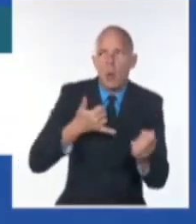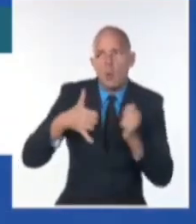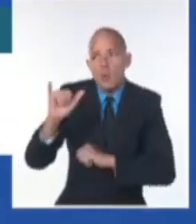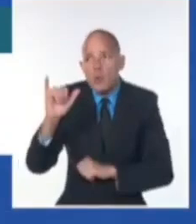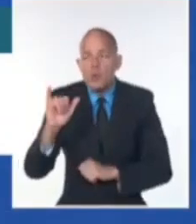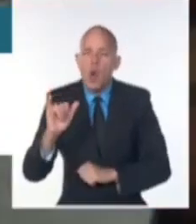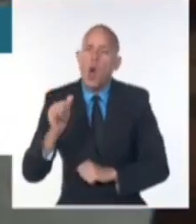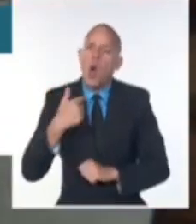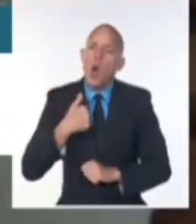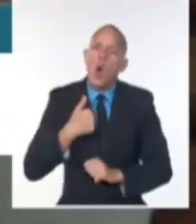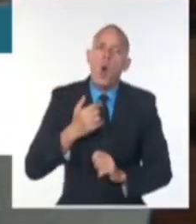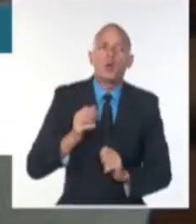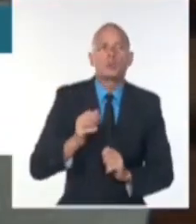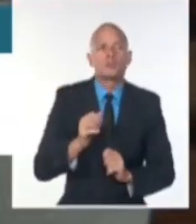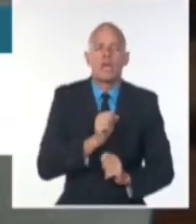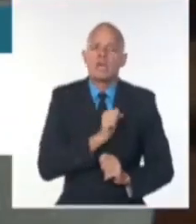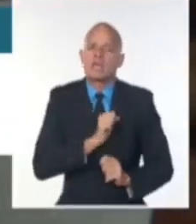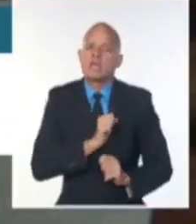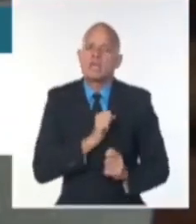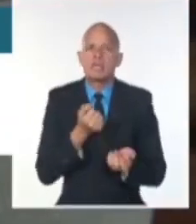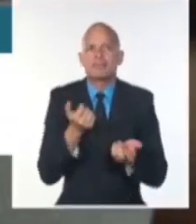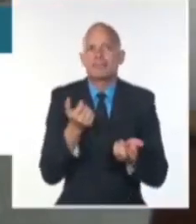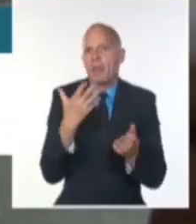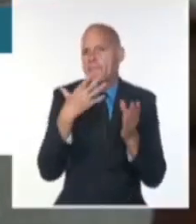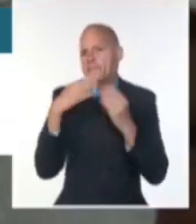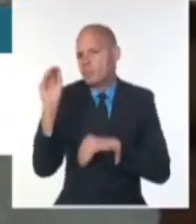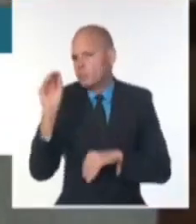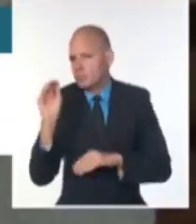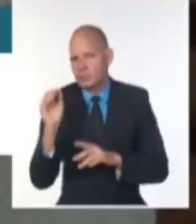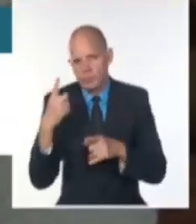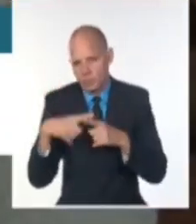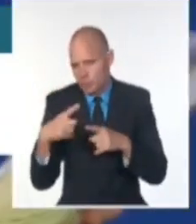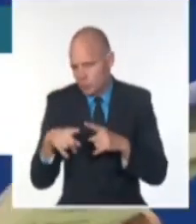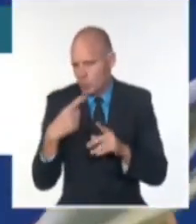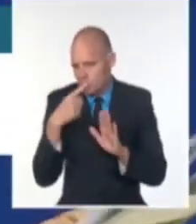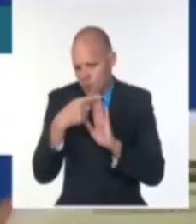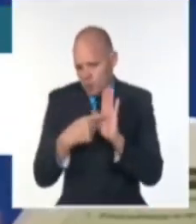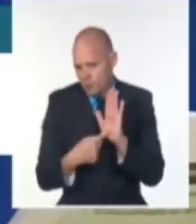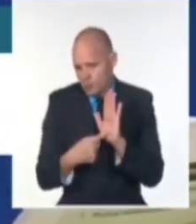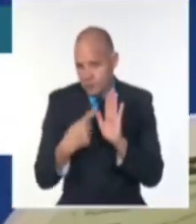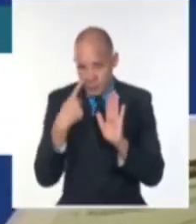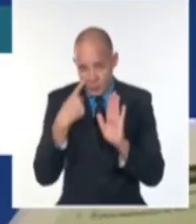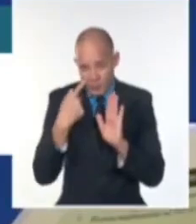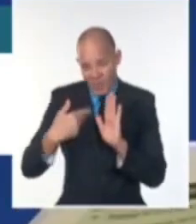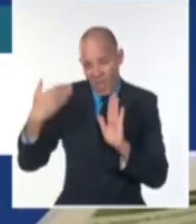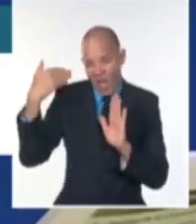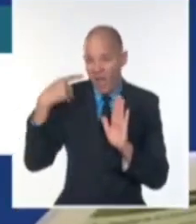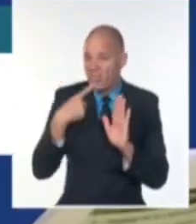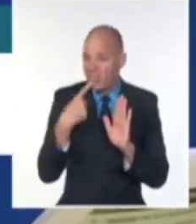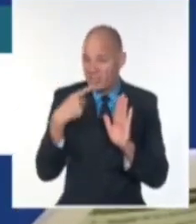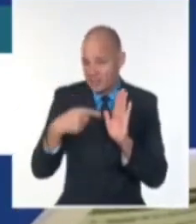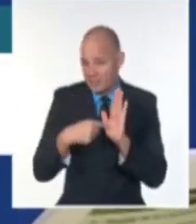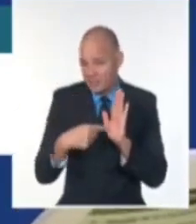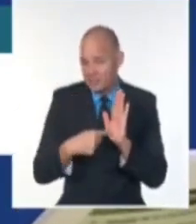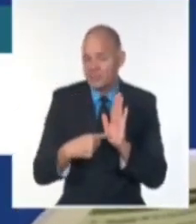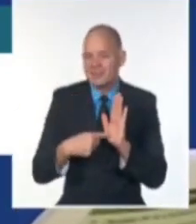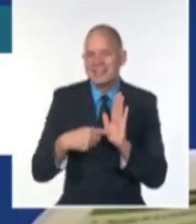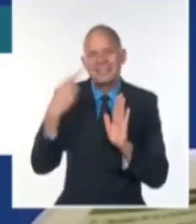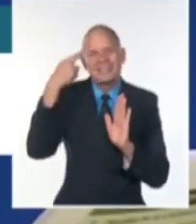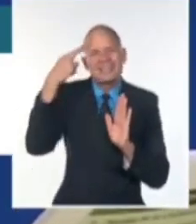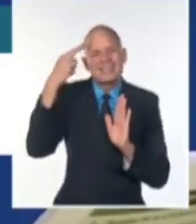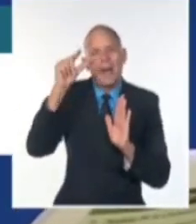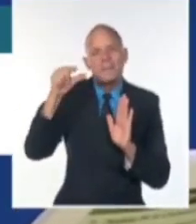prácticas internacionales. Aclaró que se eliminan los 24 meses como tiempo de estancia